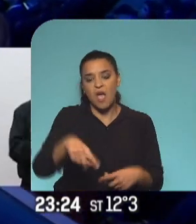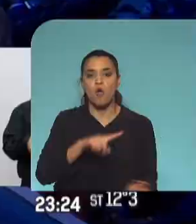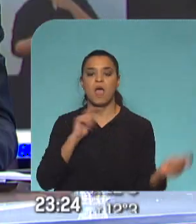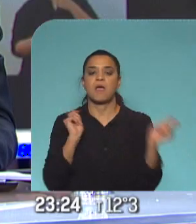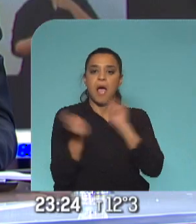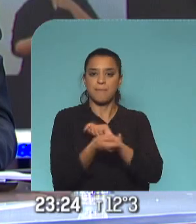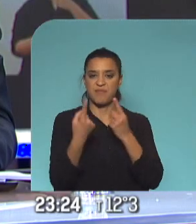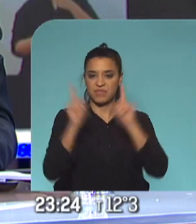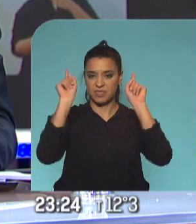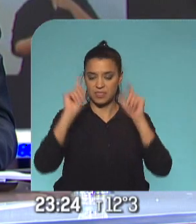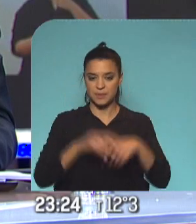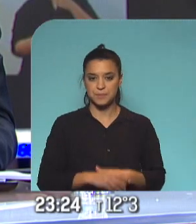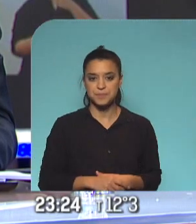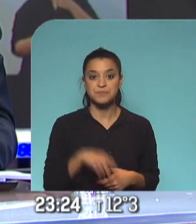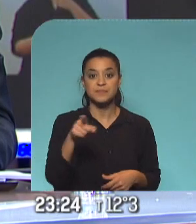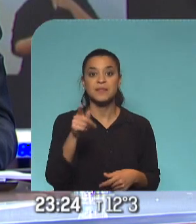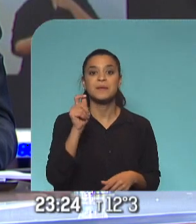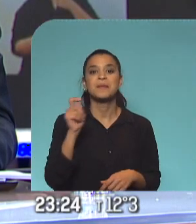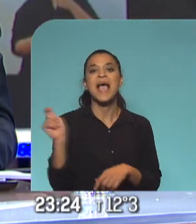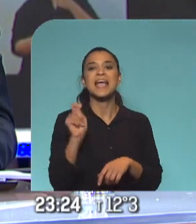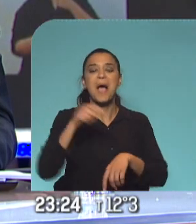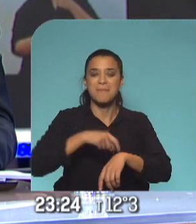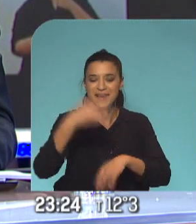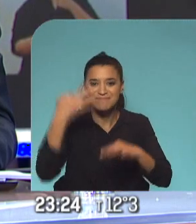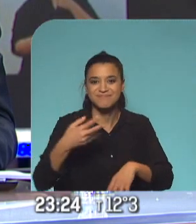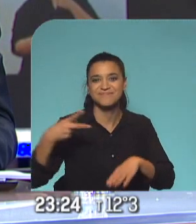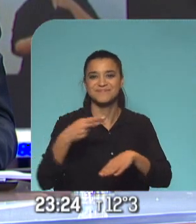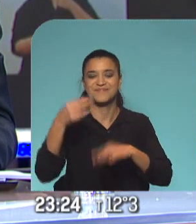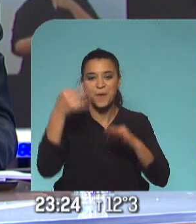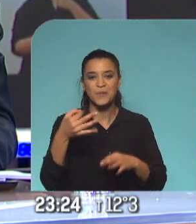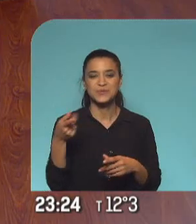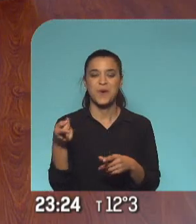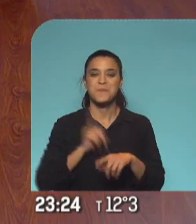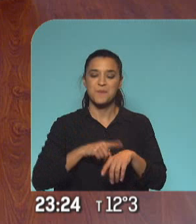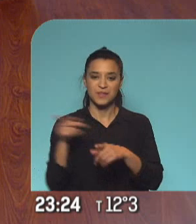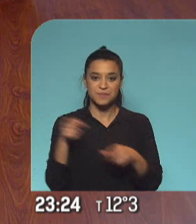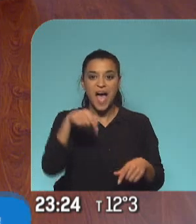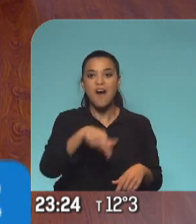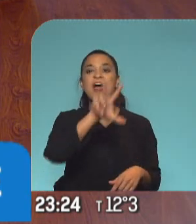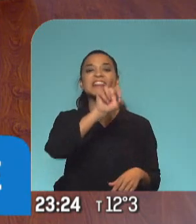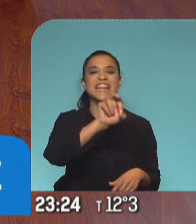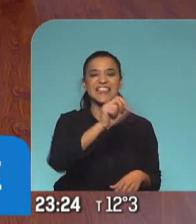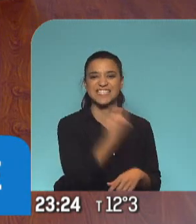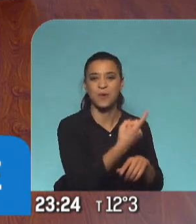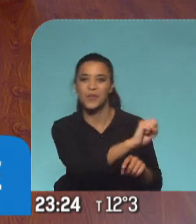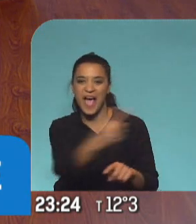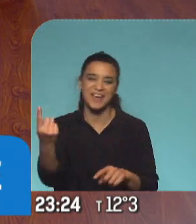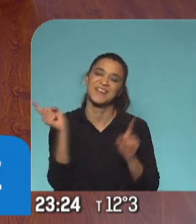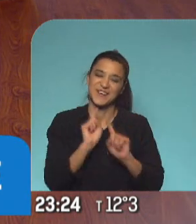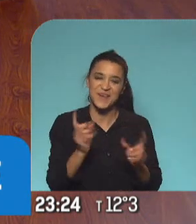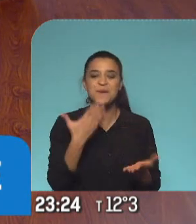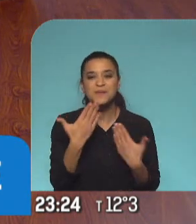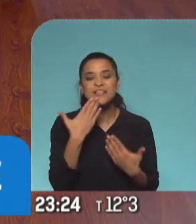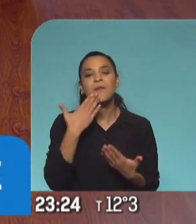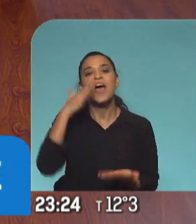distintas. Sonó la campanita también para nosotros, que ya vinimos acá y ahora tienen 30 segundos cada una. Bueno, no, vamos a